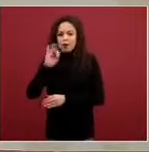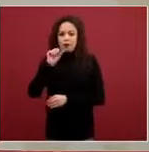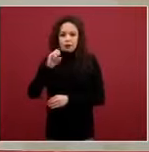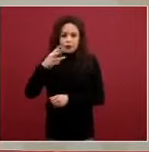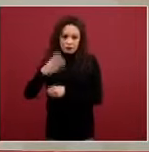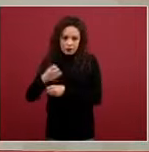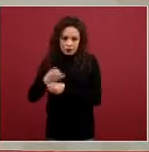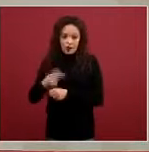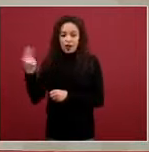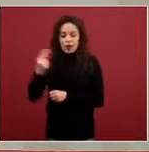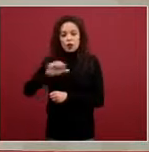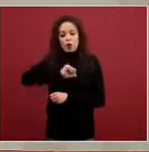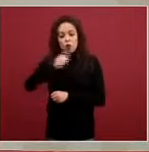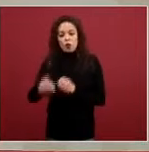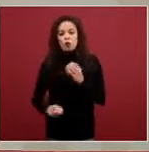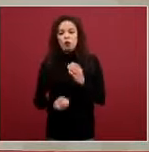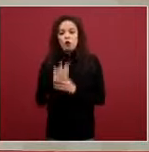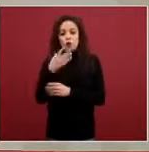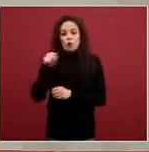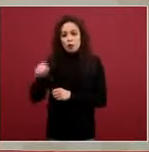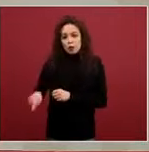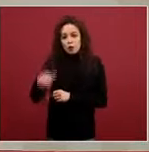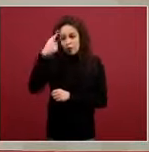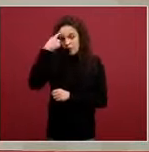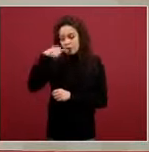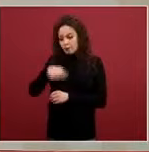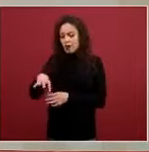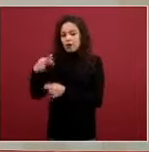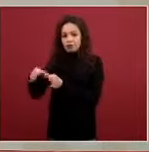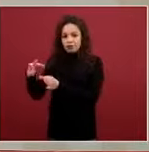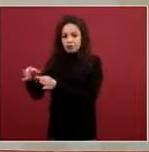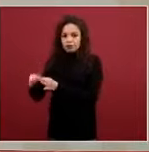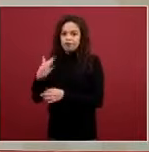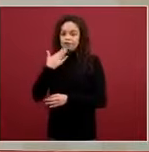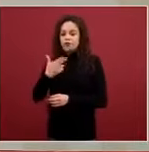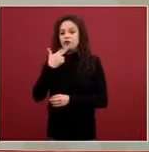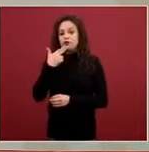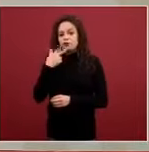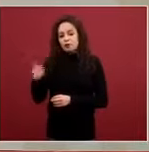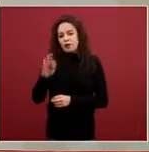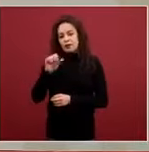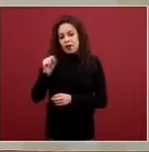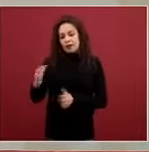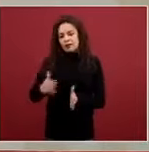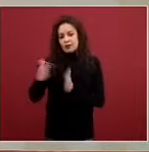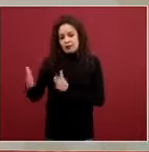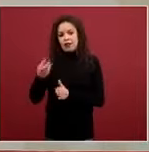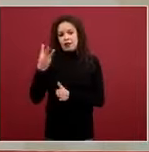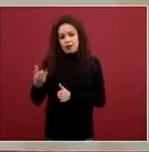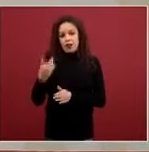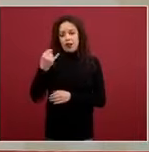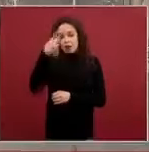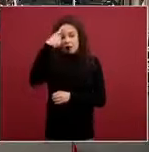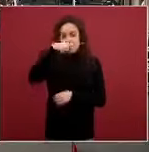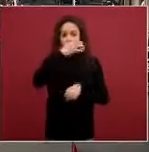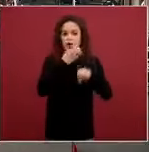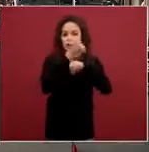la fase 3, es esta plataforma, y la obligación llevará a que todos los estados notifiquen.